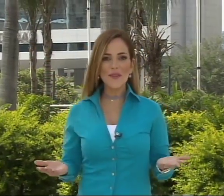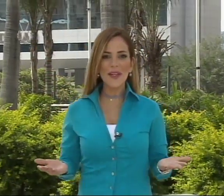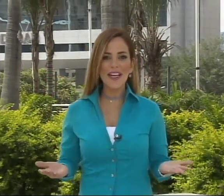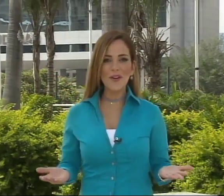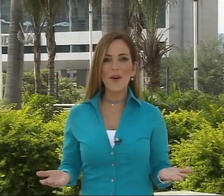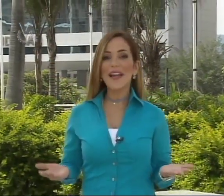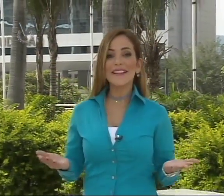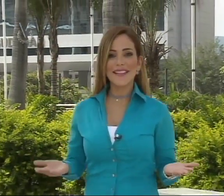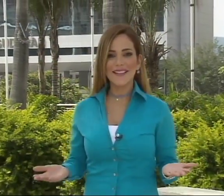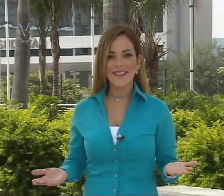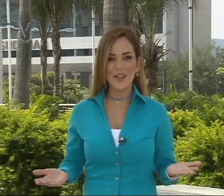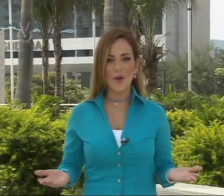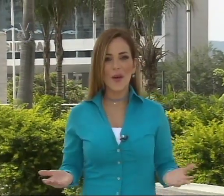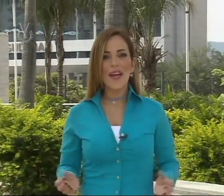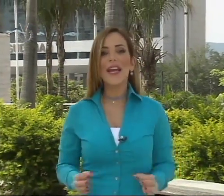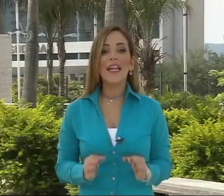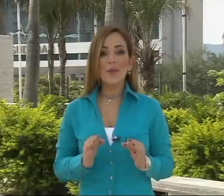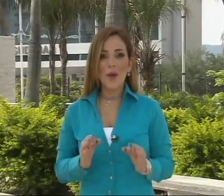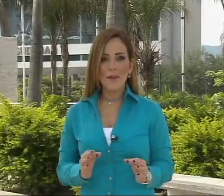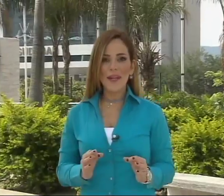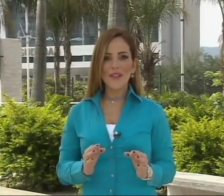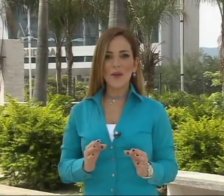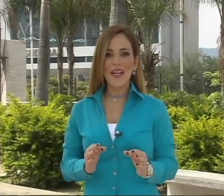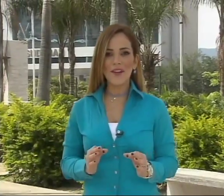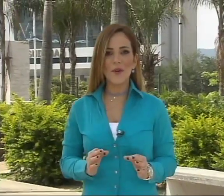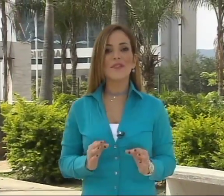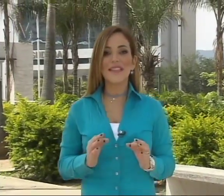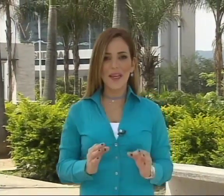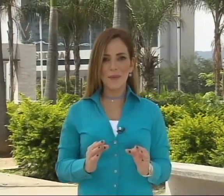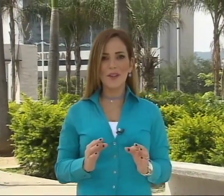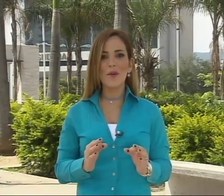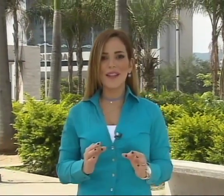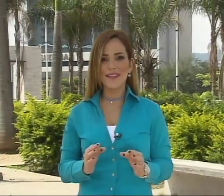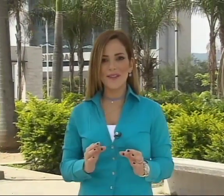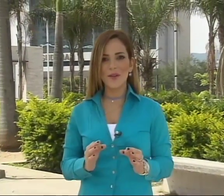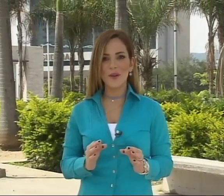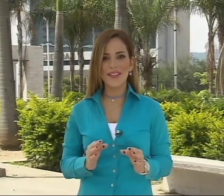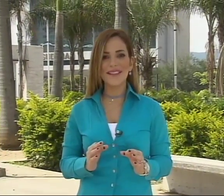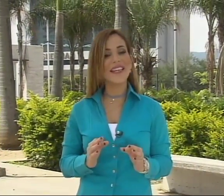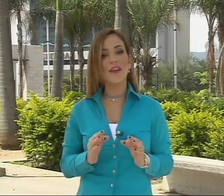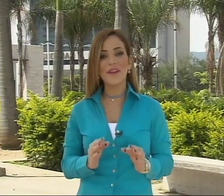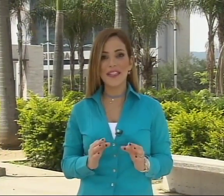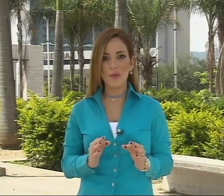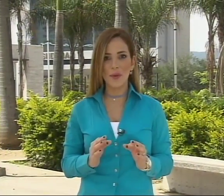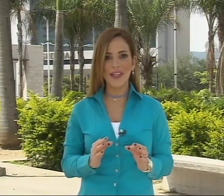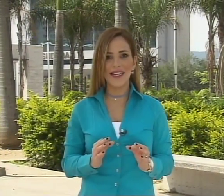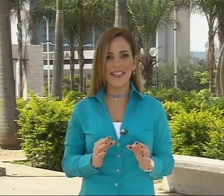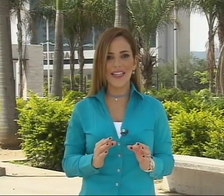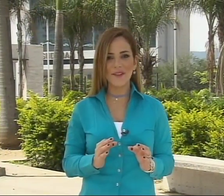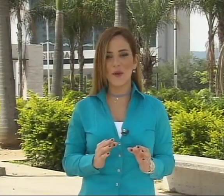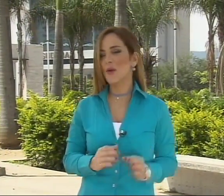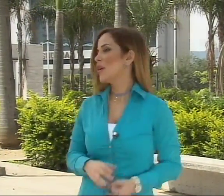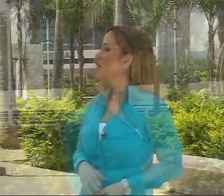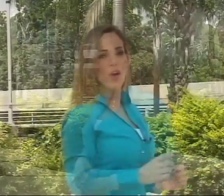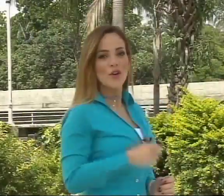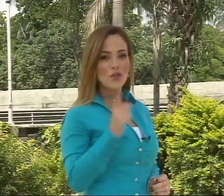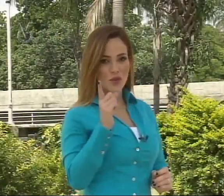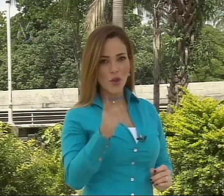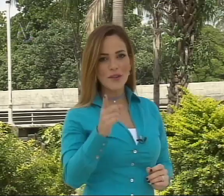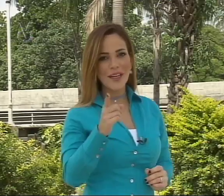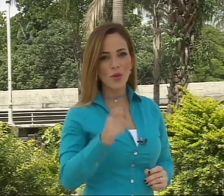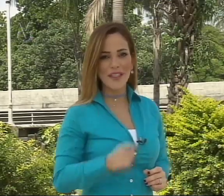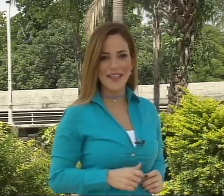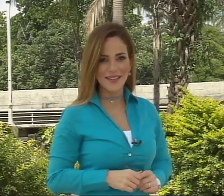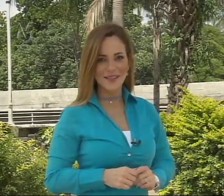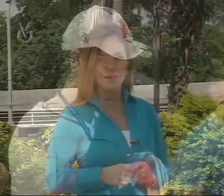Buen venezolano es sencillo. El buen venezolano siempre toma decisiones que evitan poner en riesgo